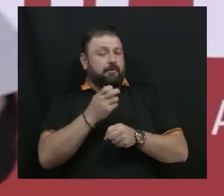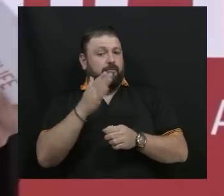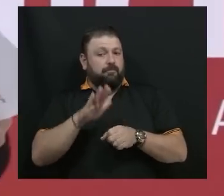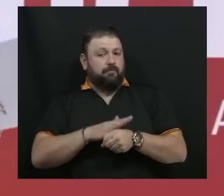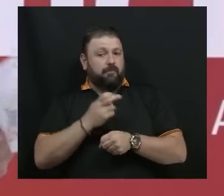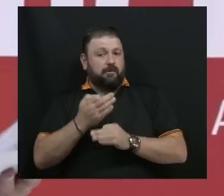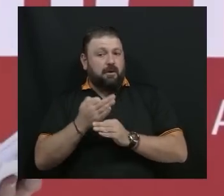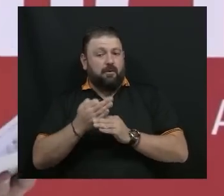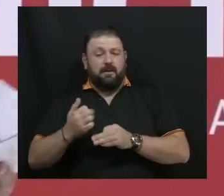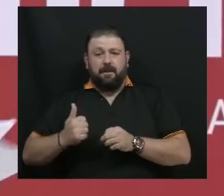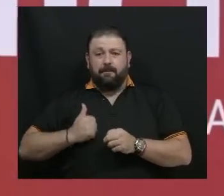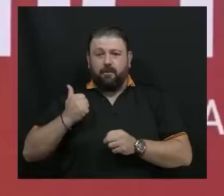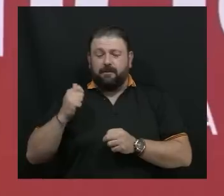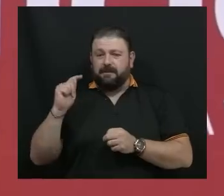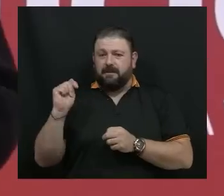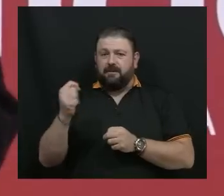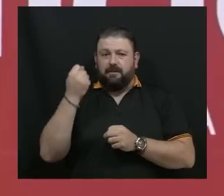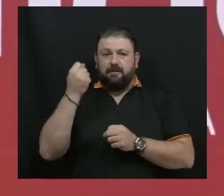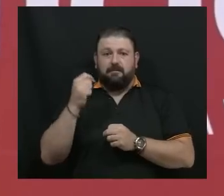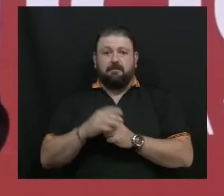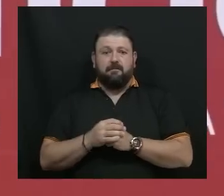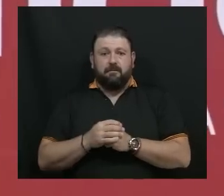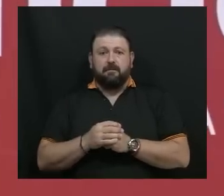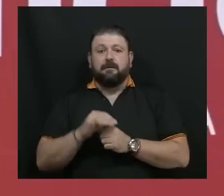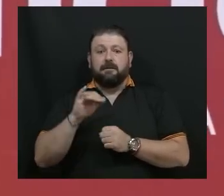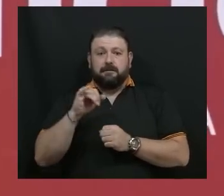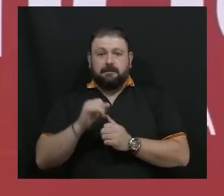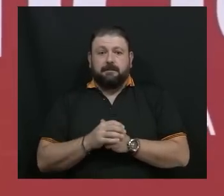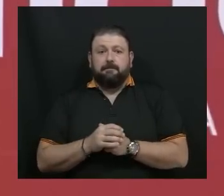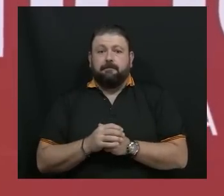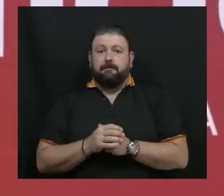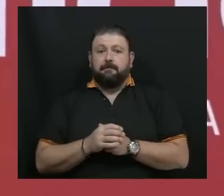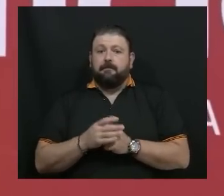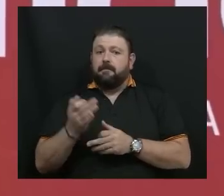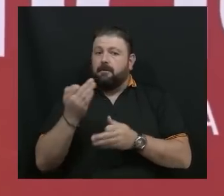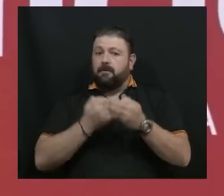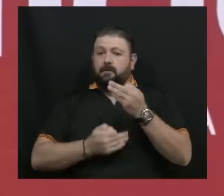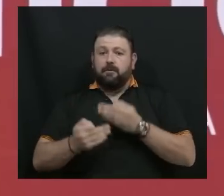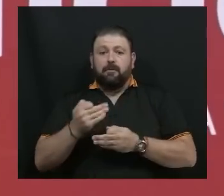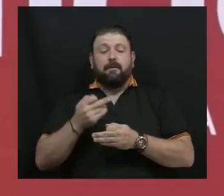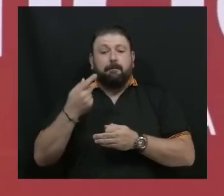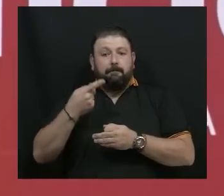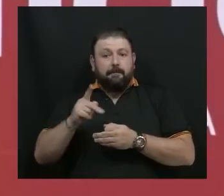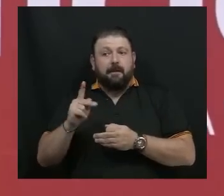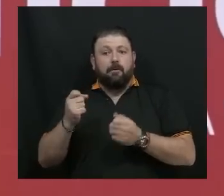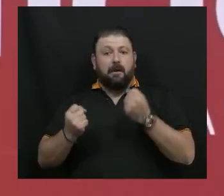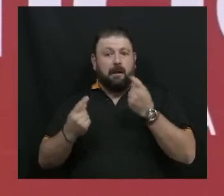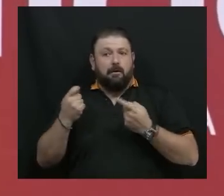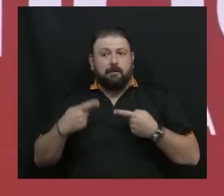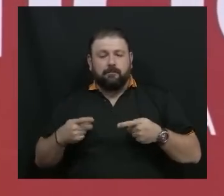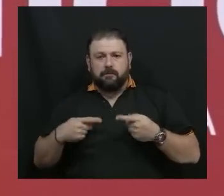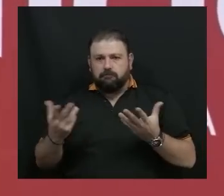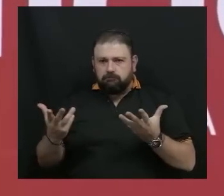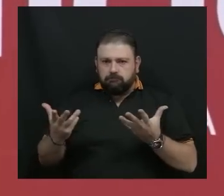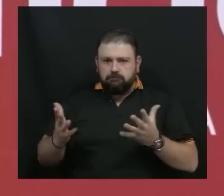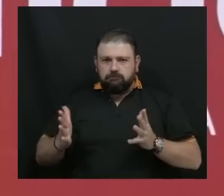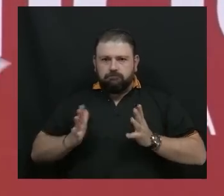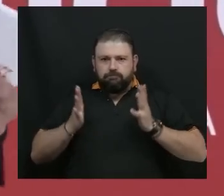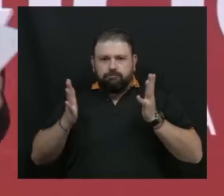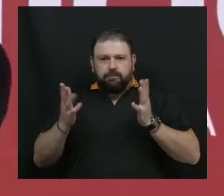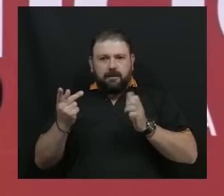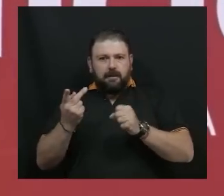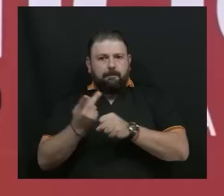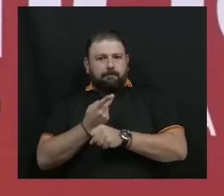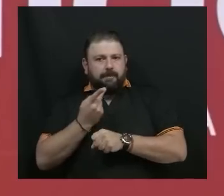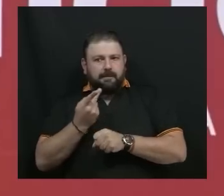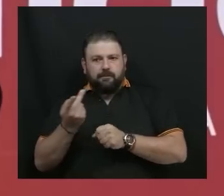Entonces, ¿fue doloroso? Pues sí, un poco. ¿Que nos sacó de nuestra zona de confort? Pues sí, un poquito,